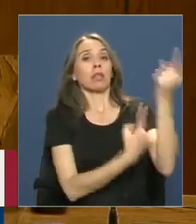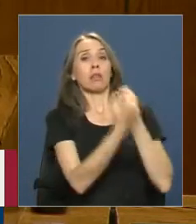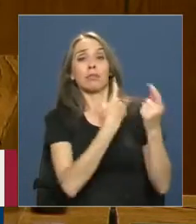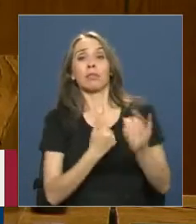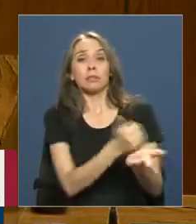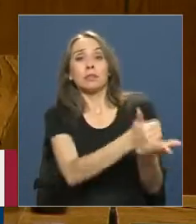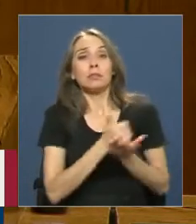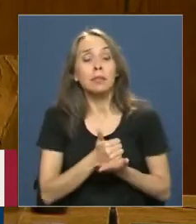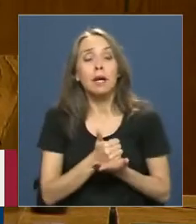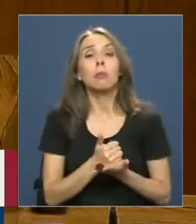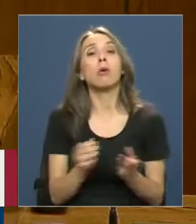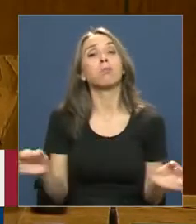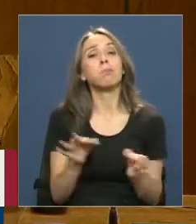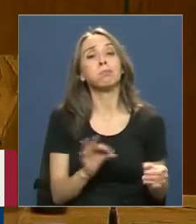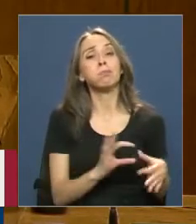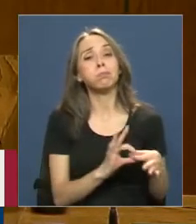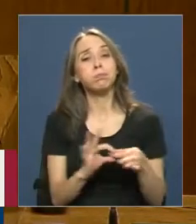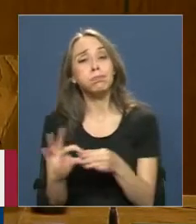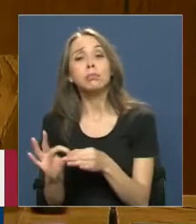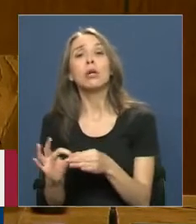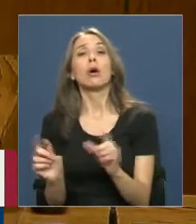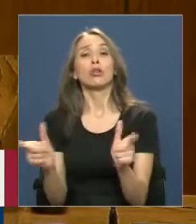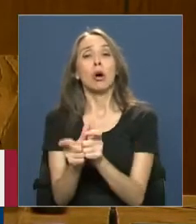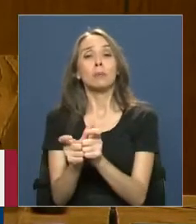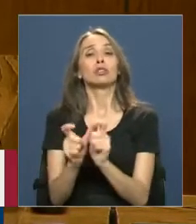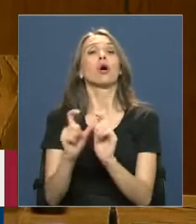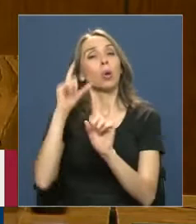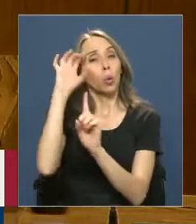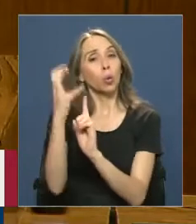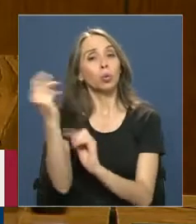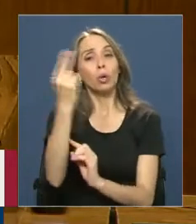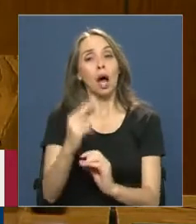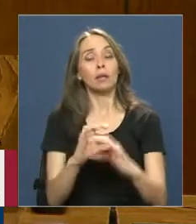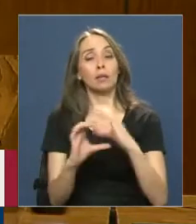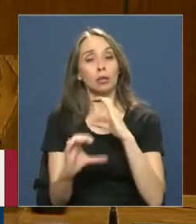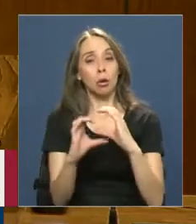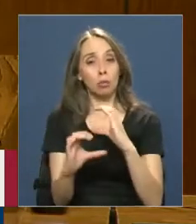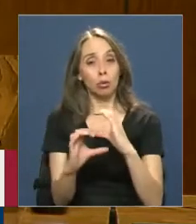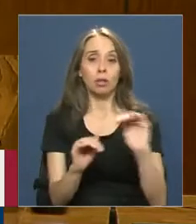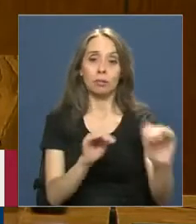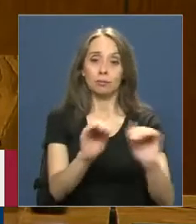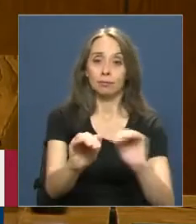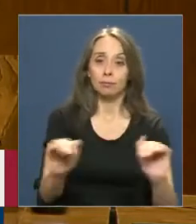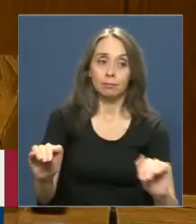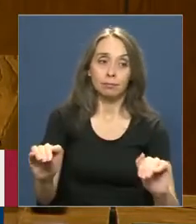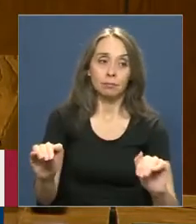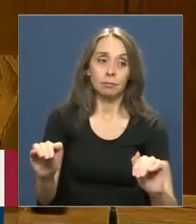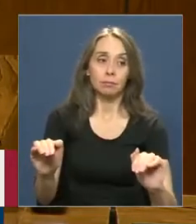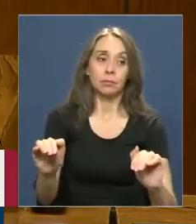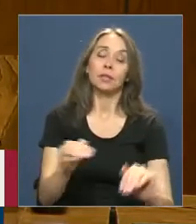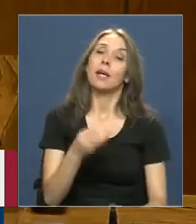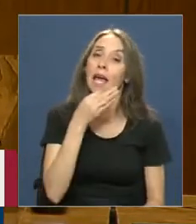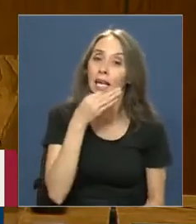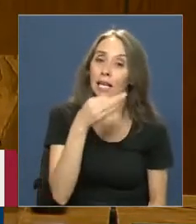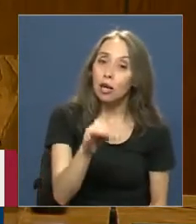y razones señaladas, la Comisión de Cultura, Artes y Comunicaciones invita,